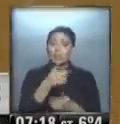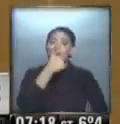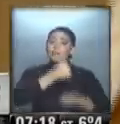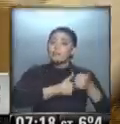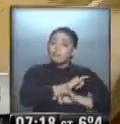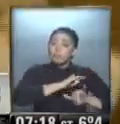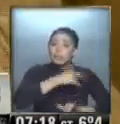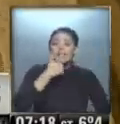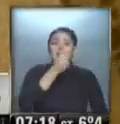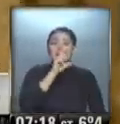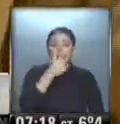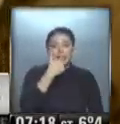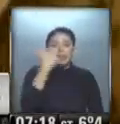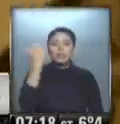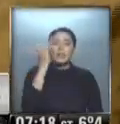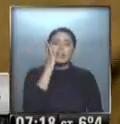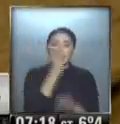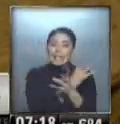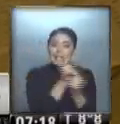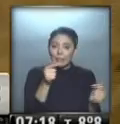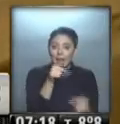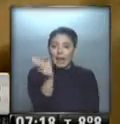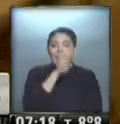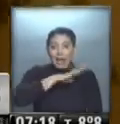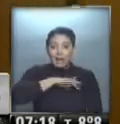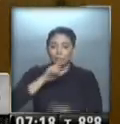Sala está previsto para la tarde del jueves, con un acto